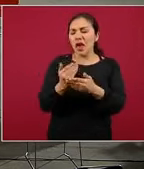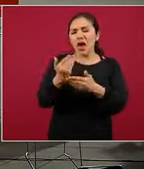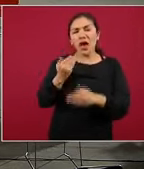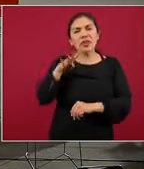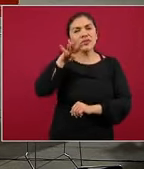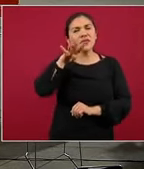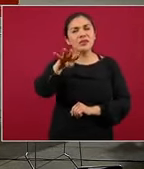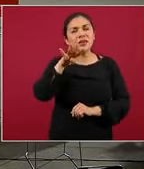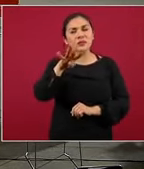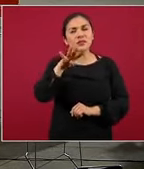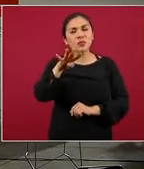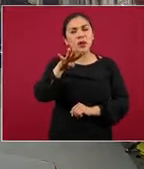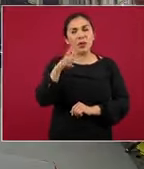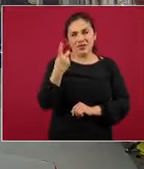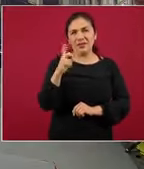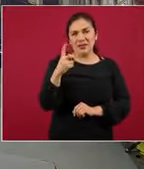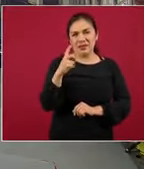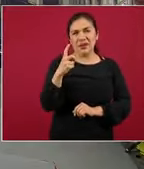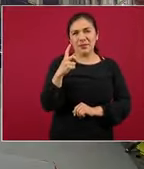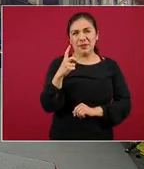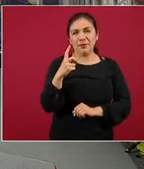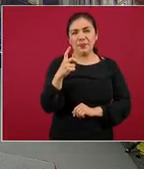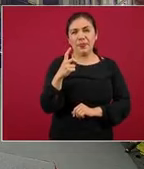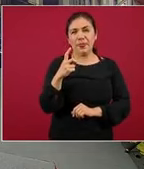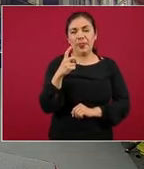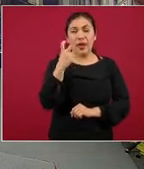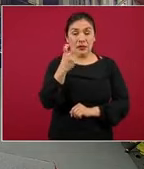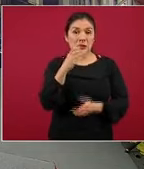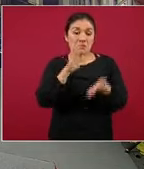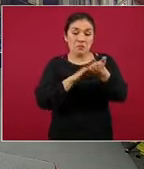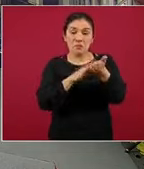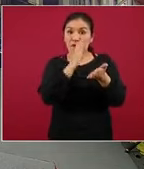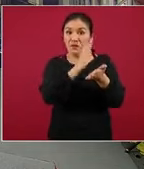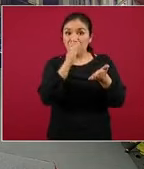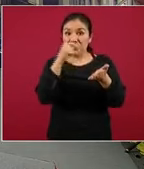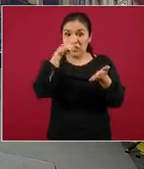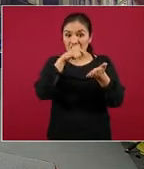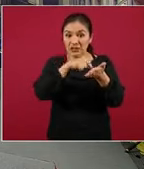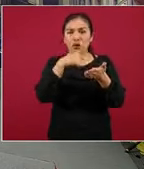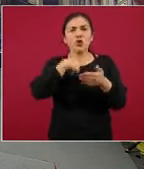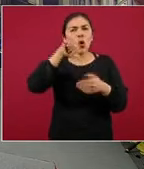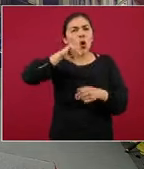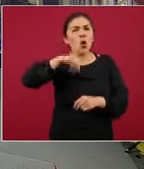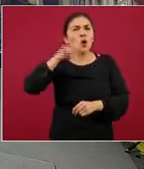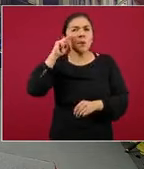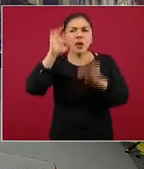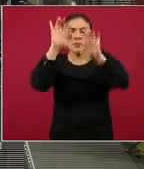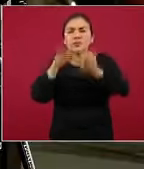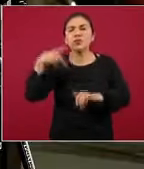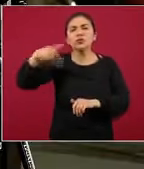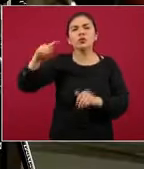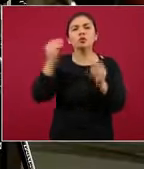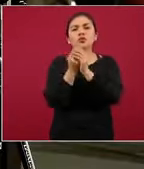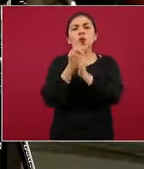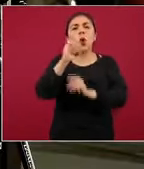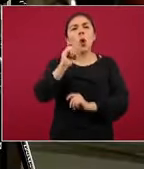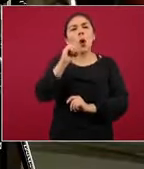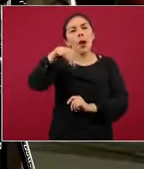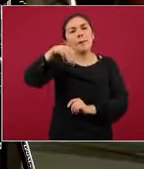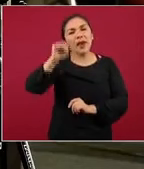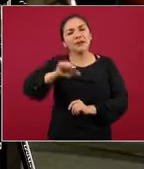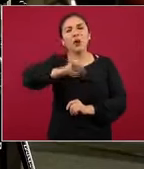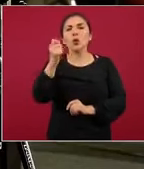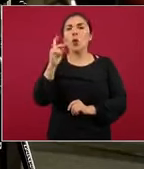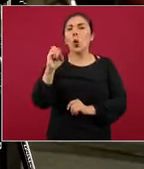19 de diciembre, bueno, el documento está fechado así. Hoy tuve la oportunidad de ver un documento de la OMS o OPS